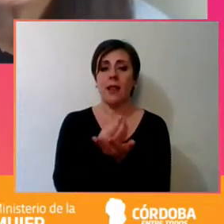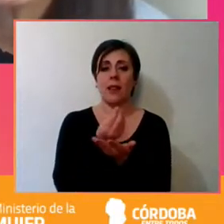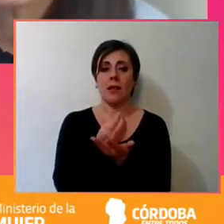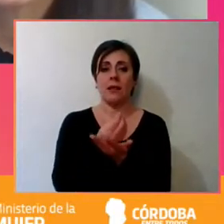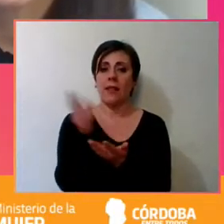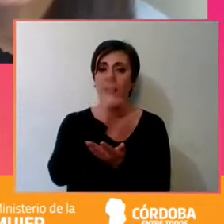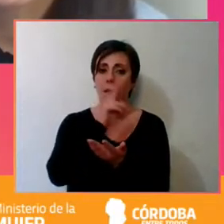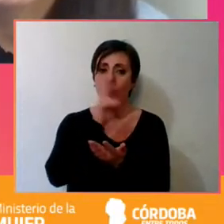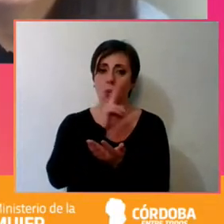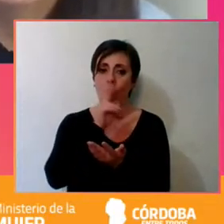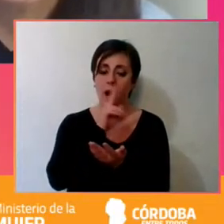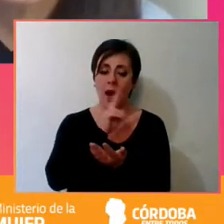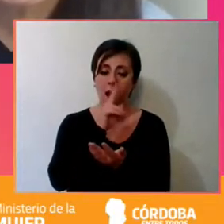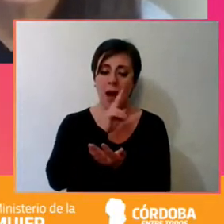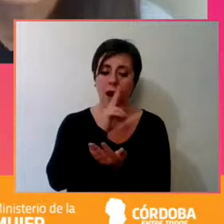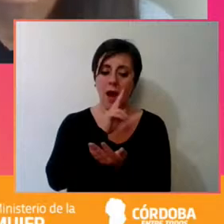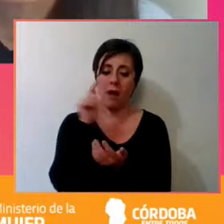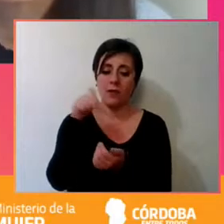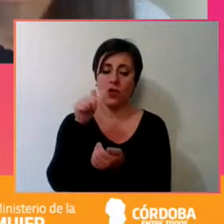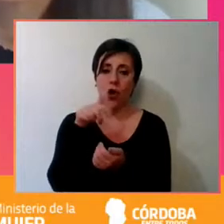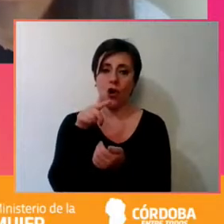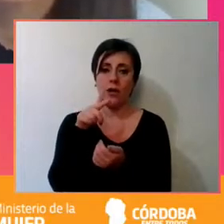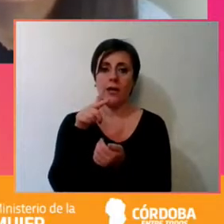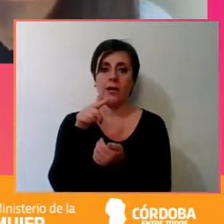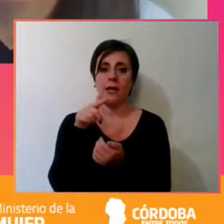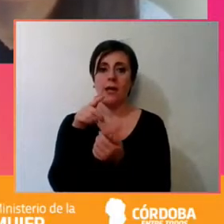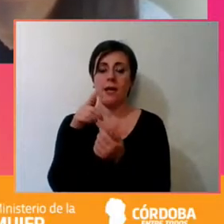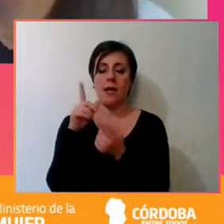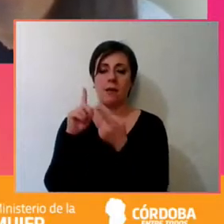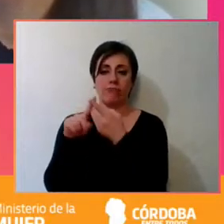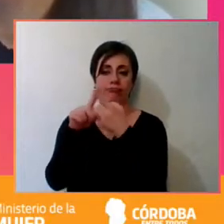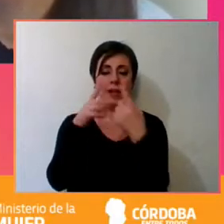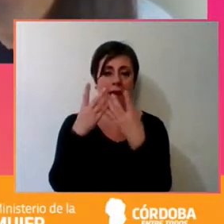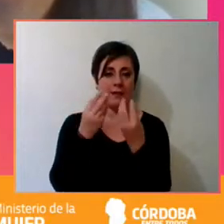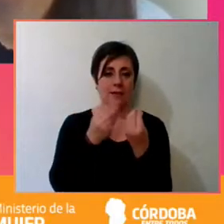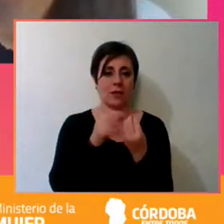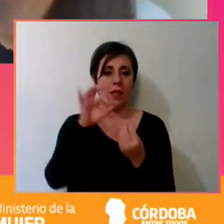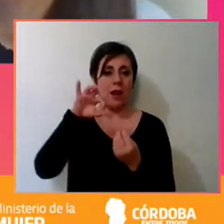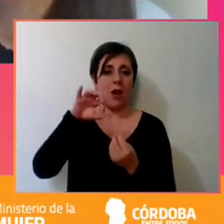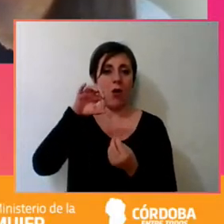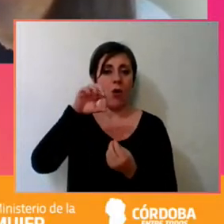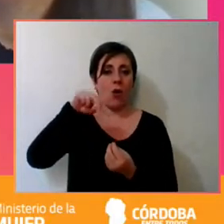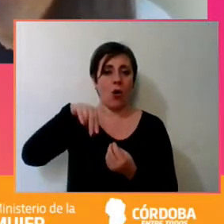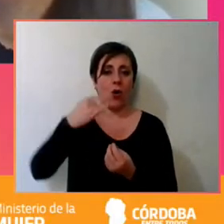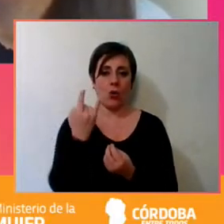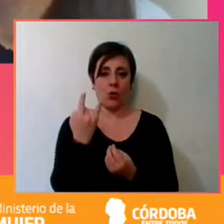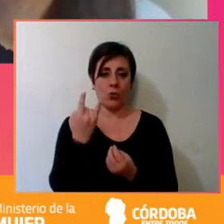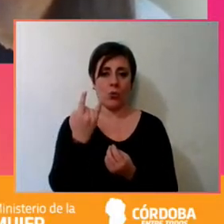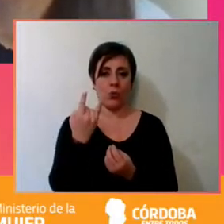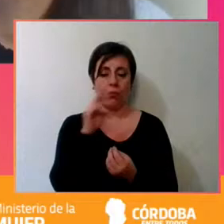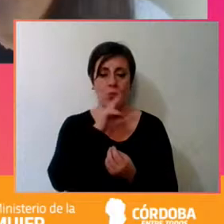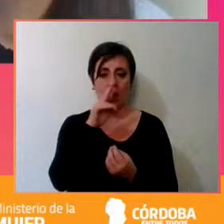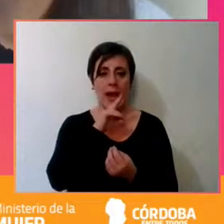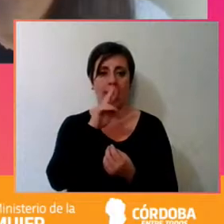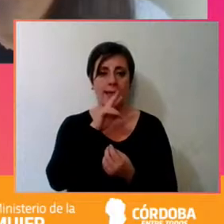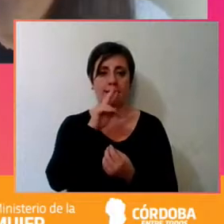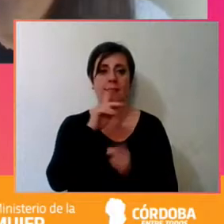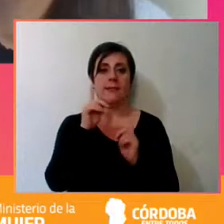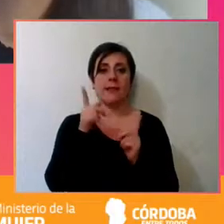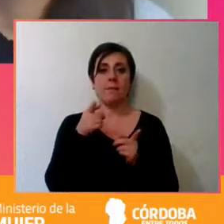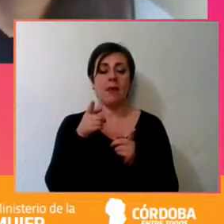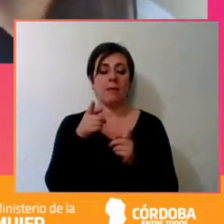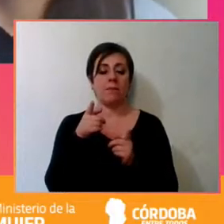mujeres y hoy es asesora regional de Naciones Unidas, de ONU Mujeres, también ha estado